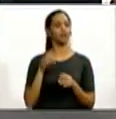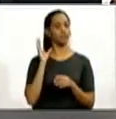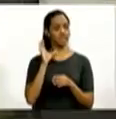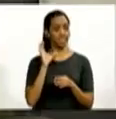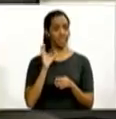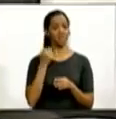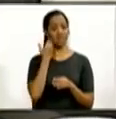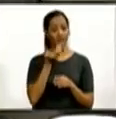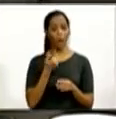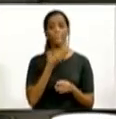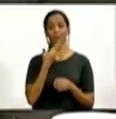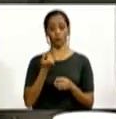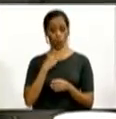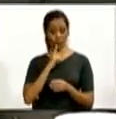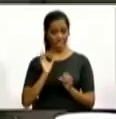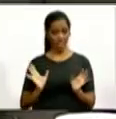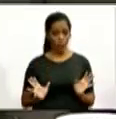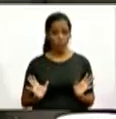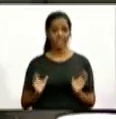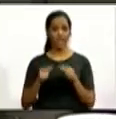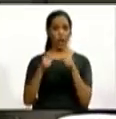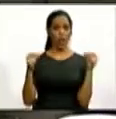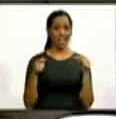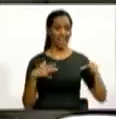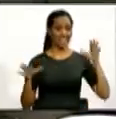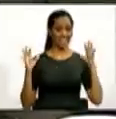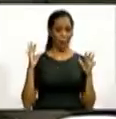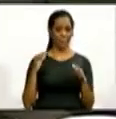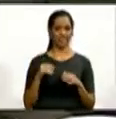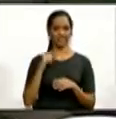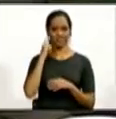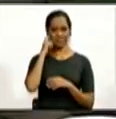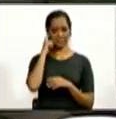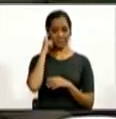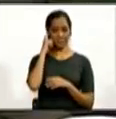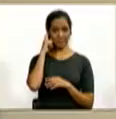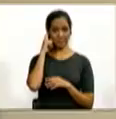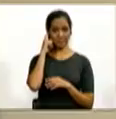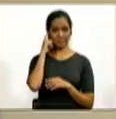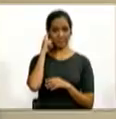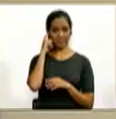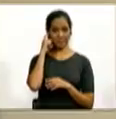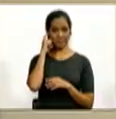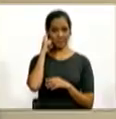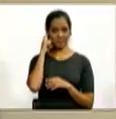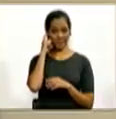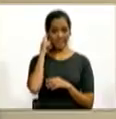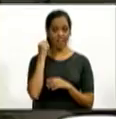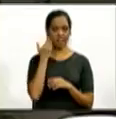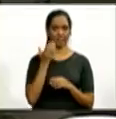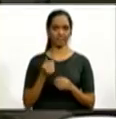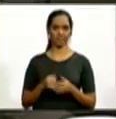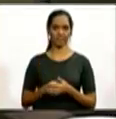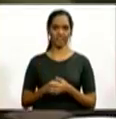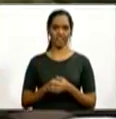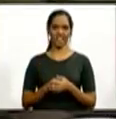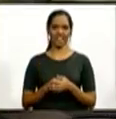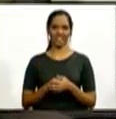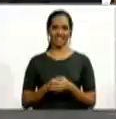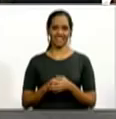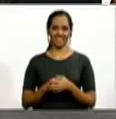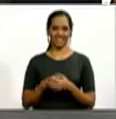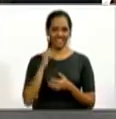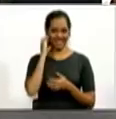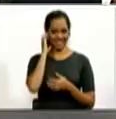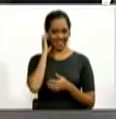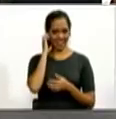lo digo. De los cocosetes y la zamba. Mira, No, eso es feo. Eso es feo. Bueno, negra, es